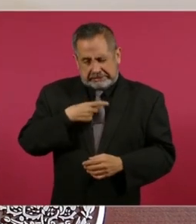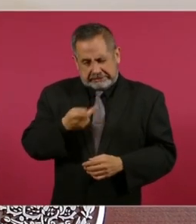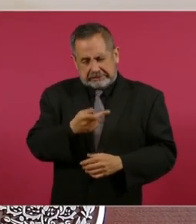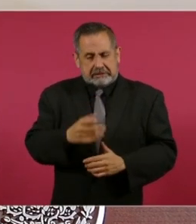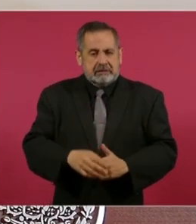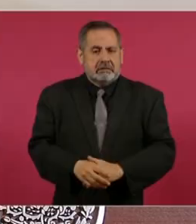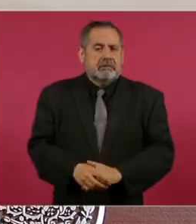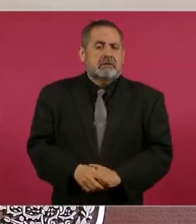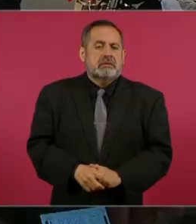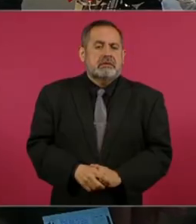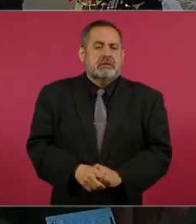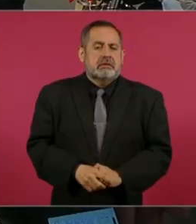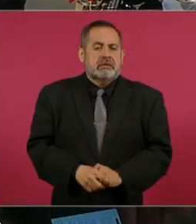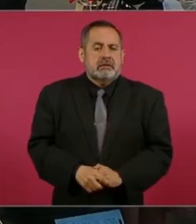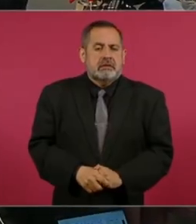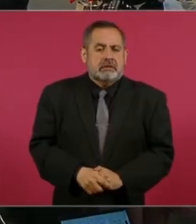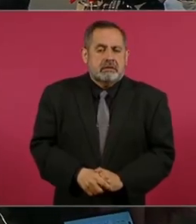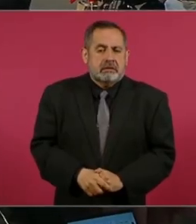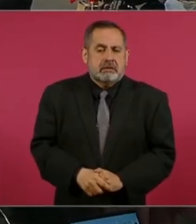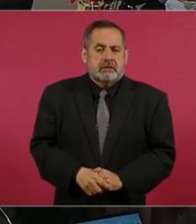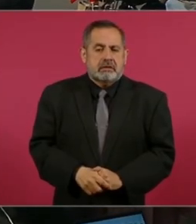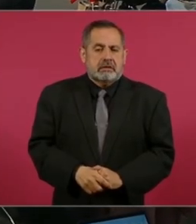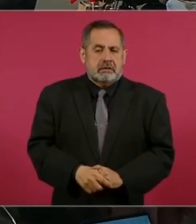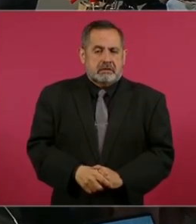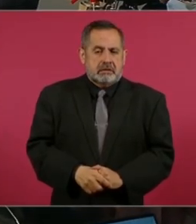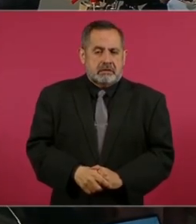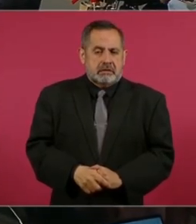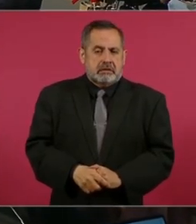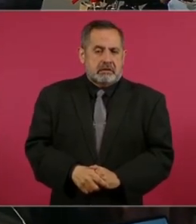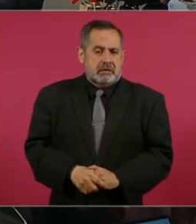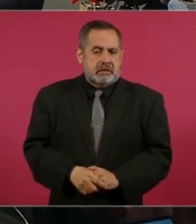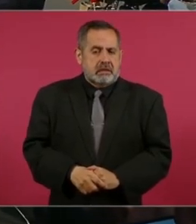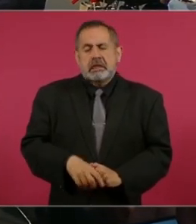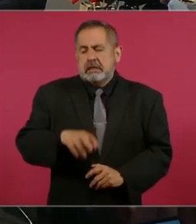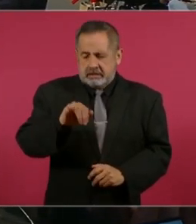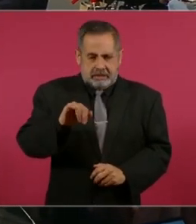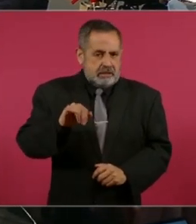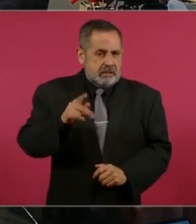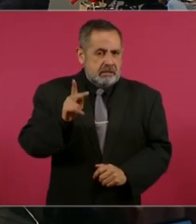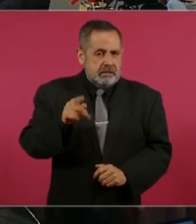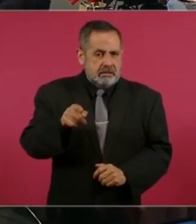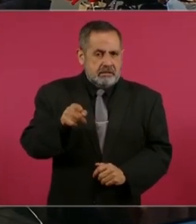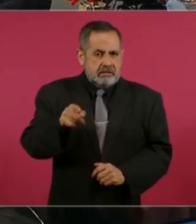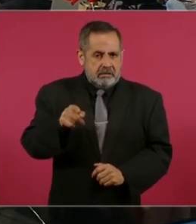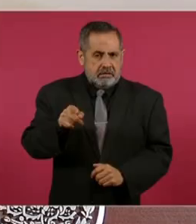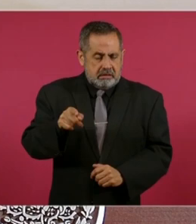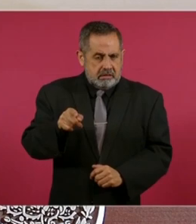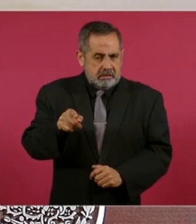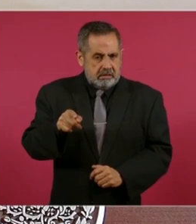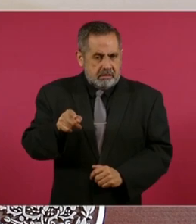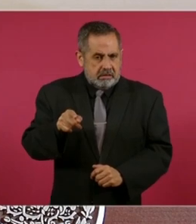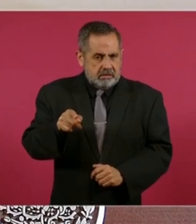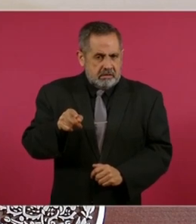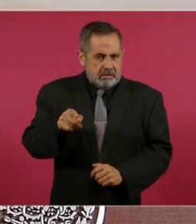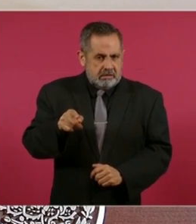¿Y de los sindicatos que no se han manifestado? Sí, sí, pero